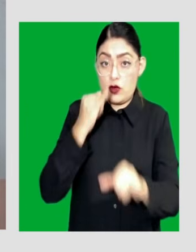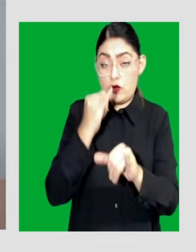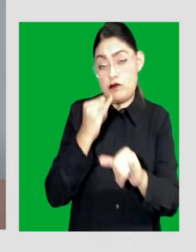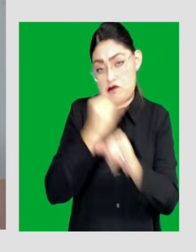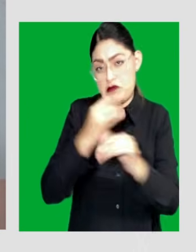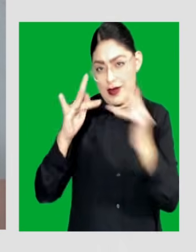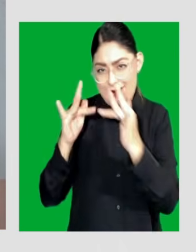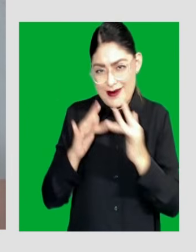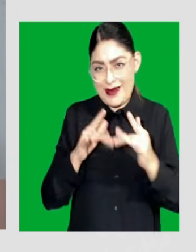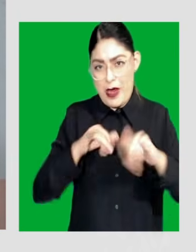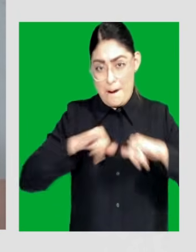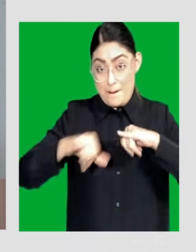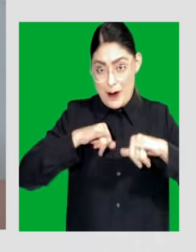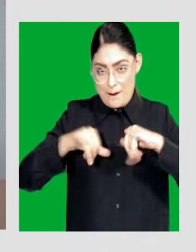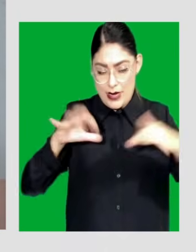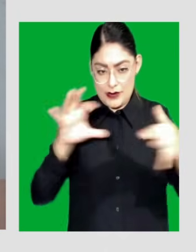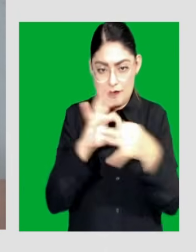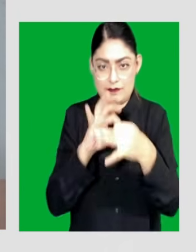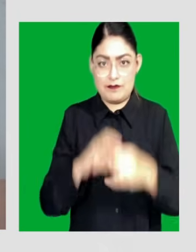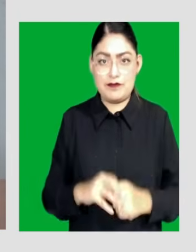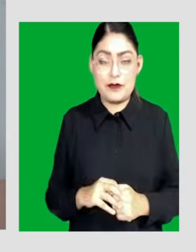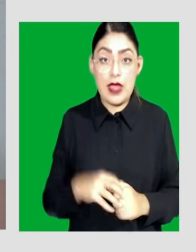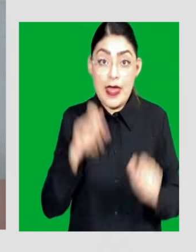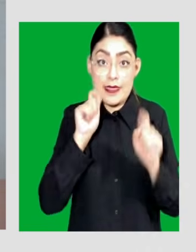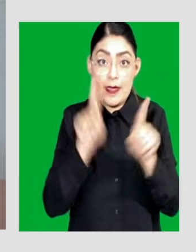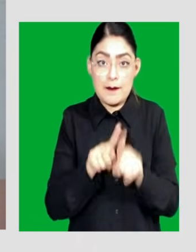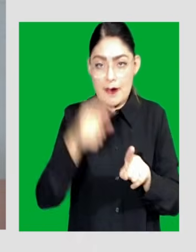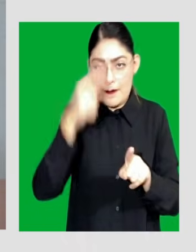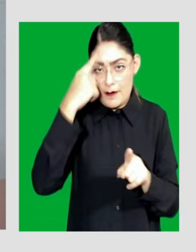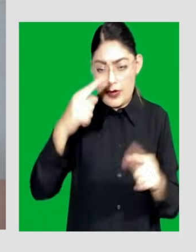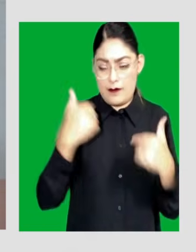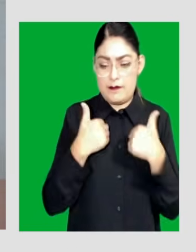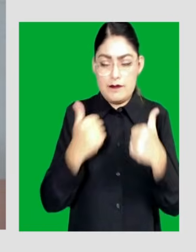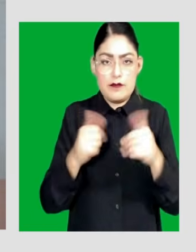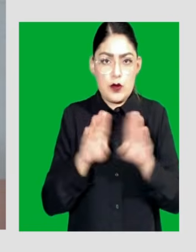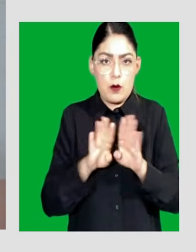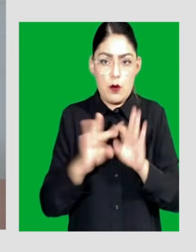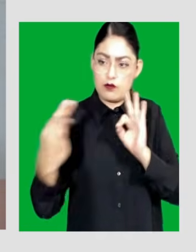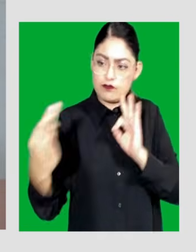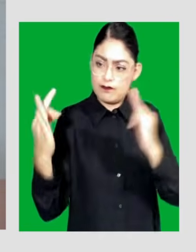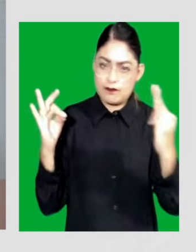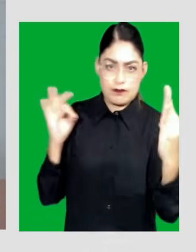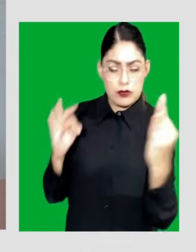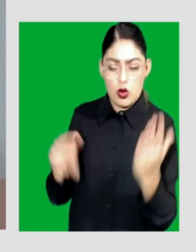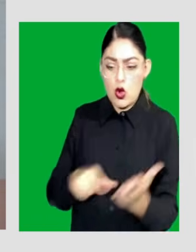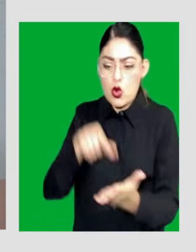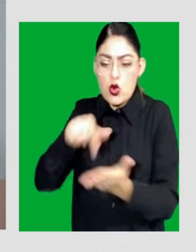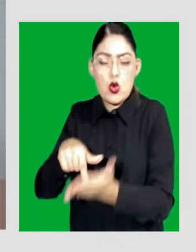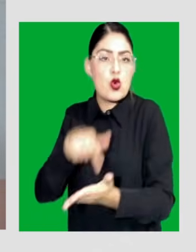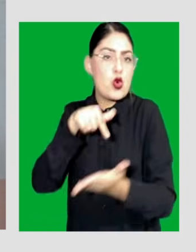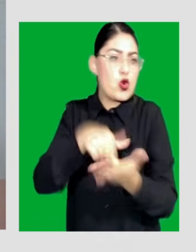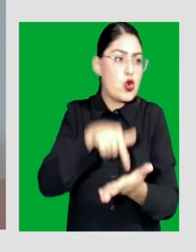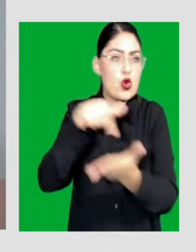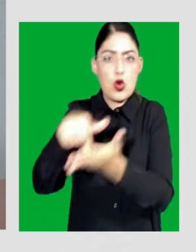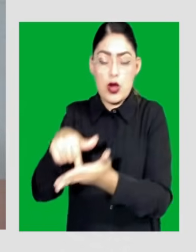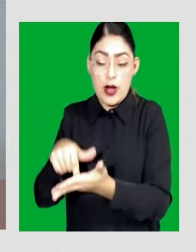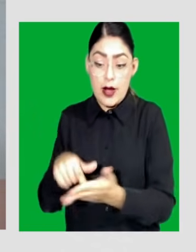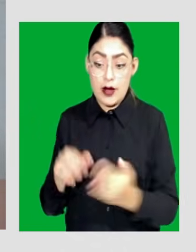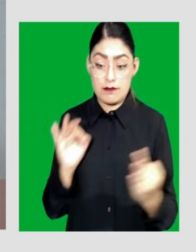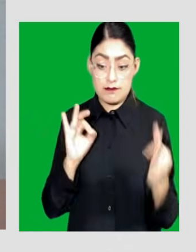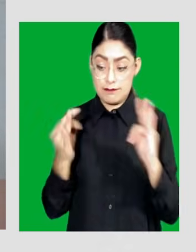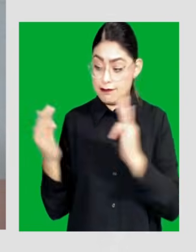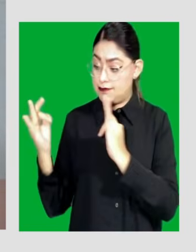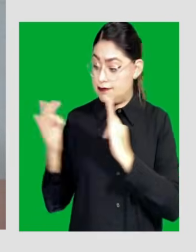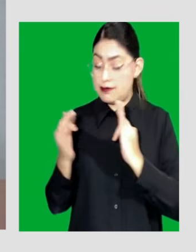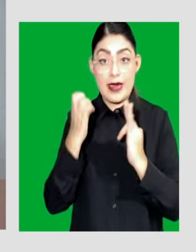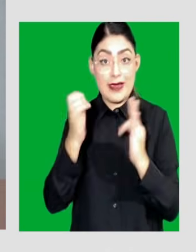digitales. También la medición de distancias, que nos permitiría conocer la distancia entre distintos puntos geográficos, lo